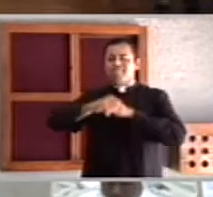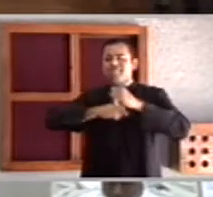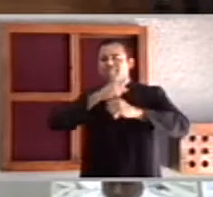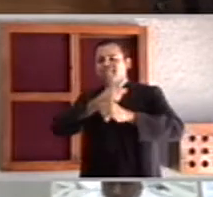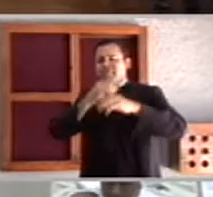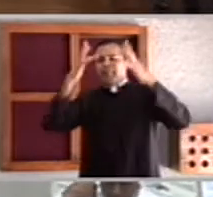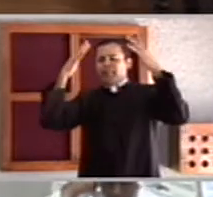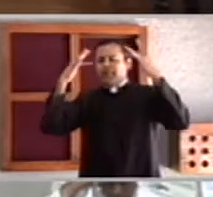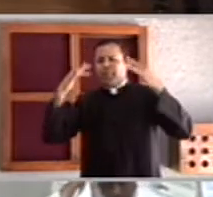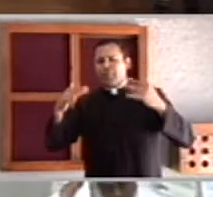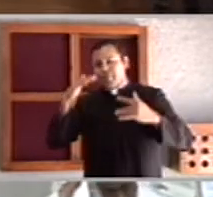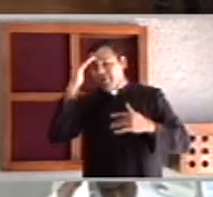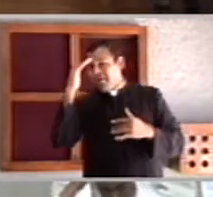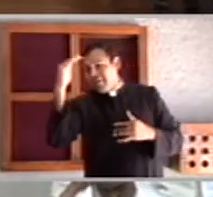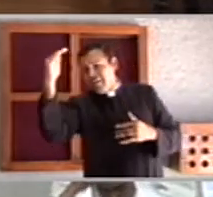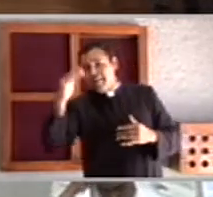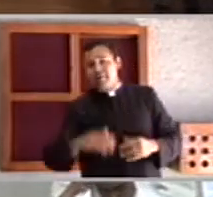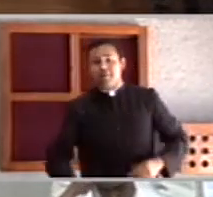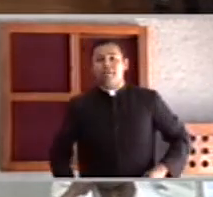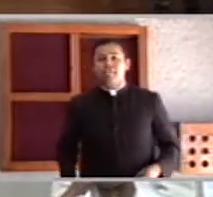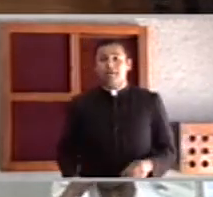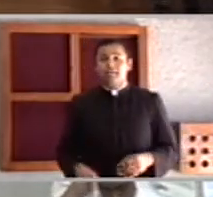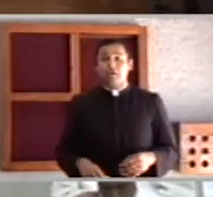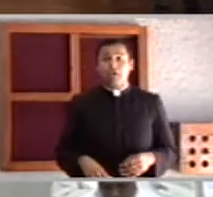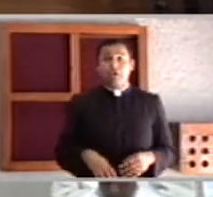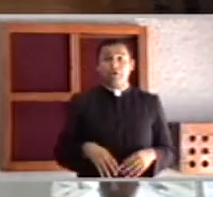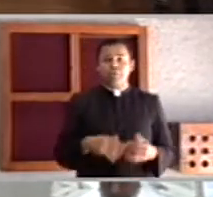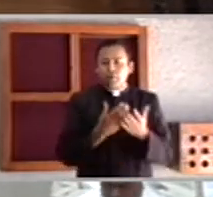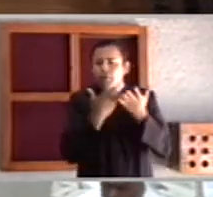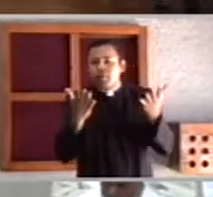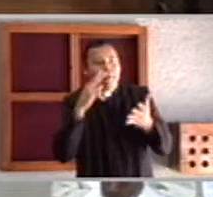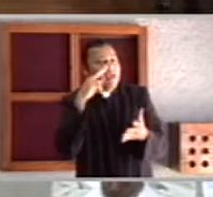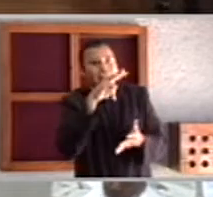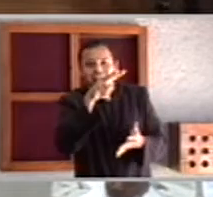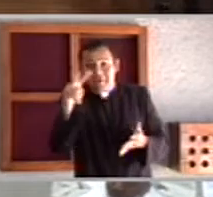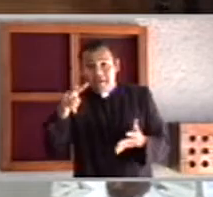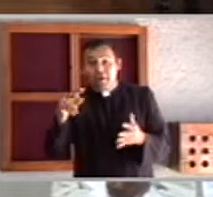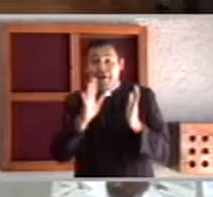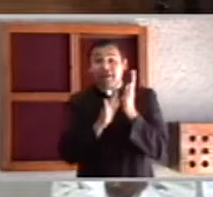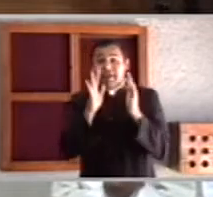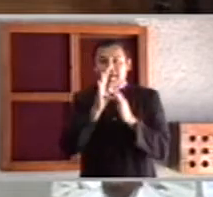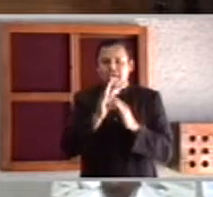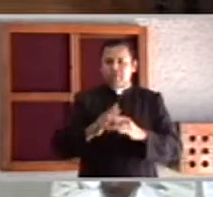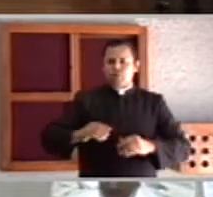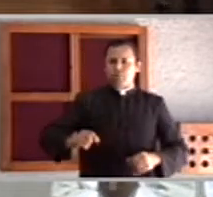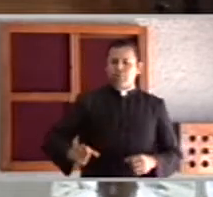Ustedes notaron que Jesús, con la autoridad que tenía,